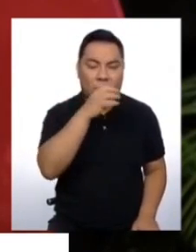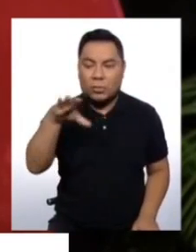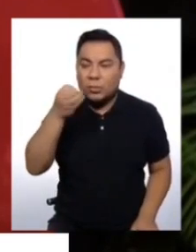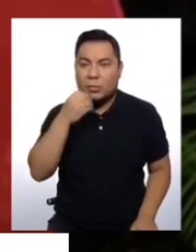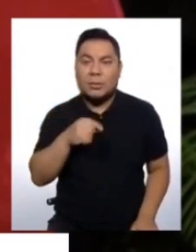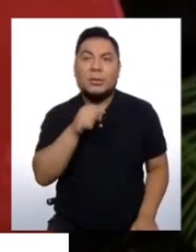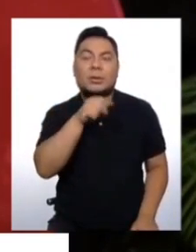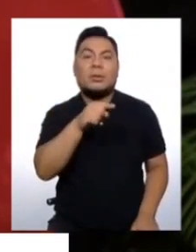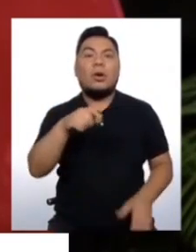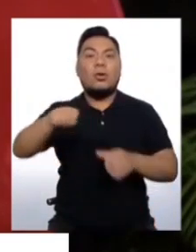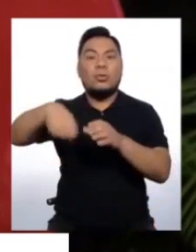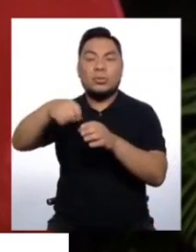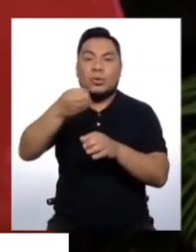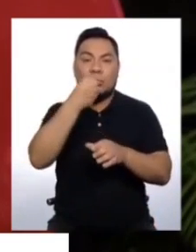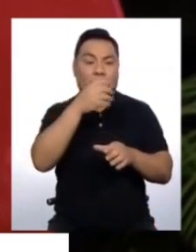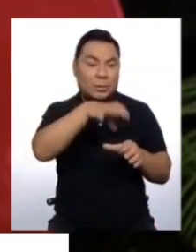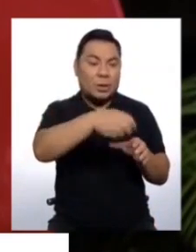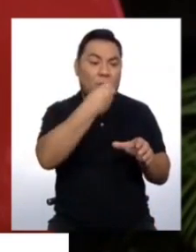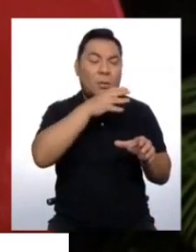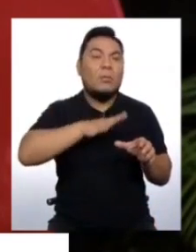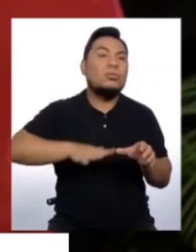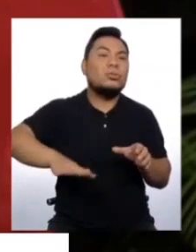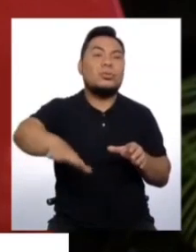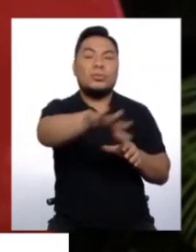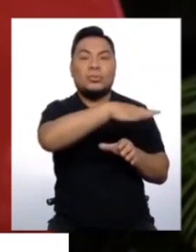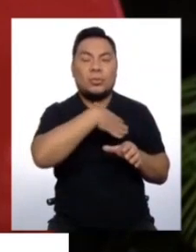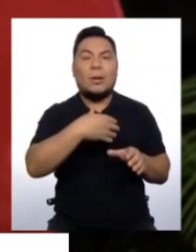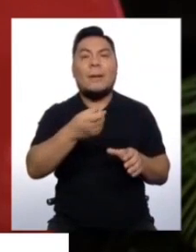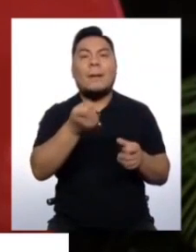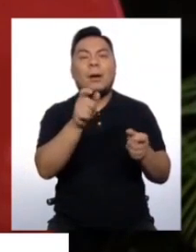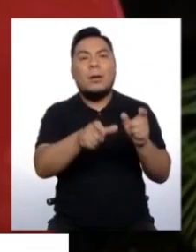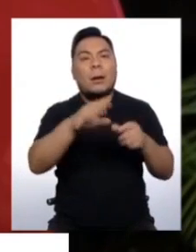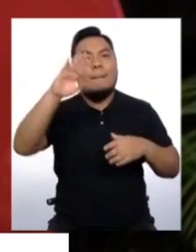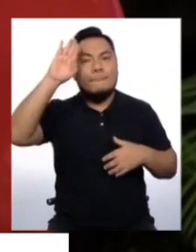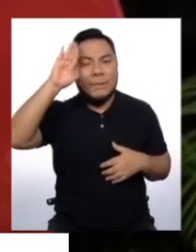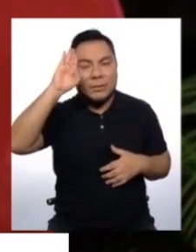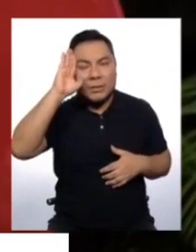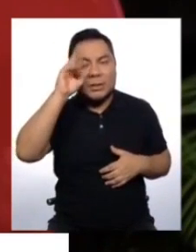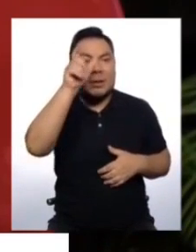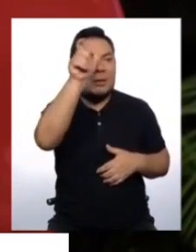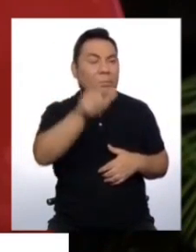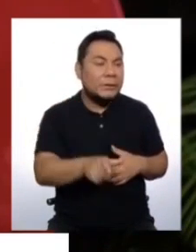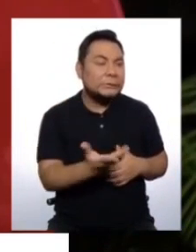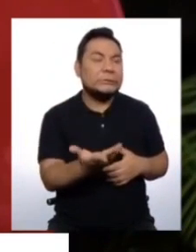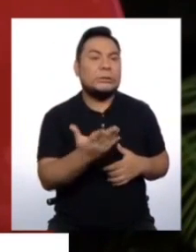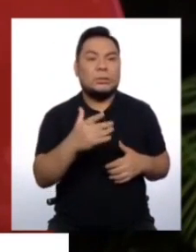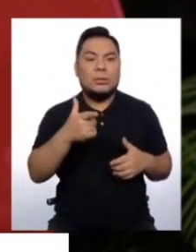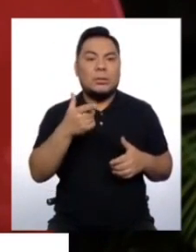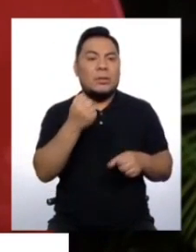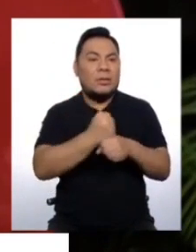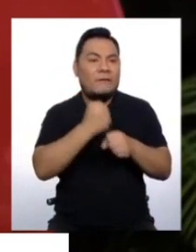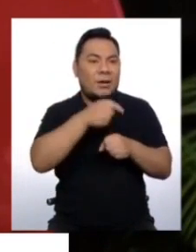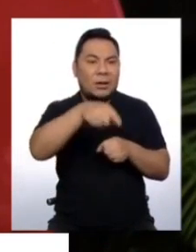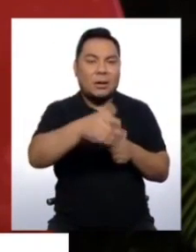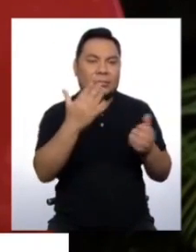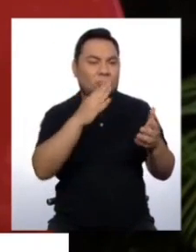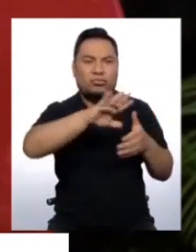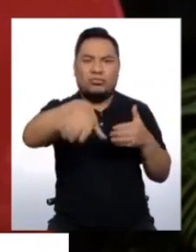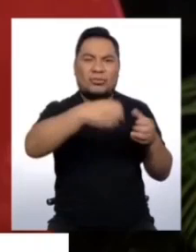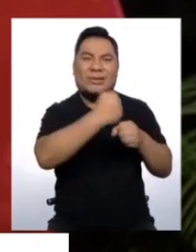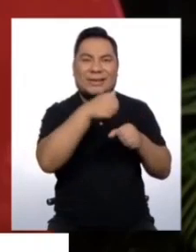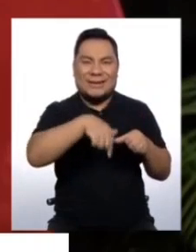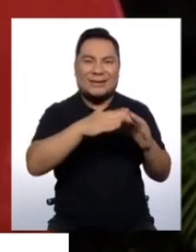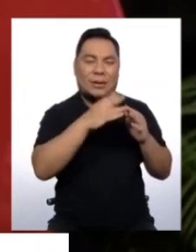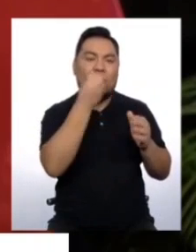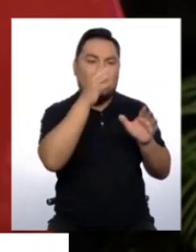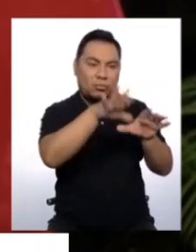cocina y comedor, para todo el personal militar, policial, personal estable que está acá, que es atendido. Y